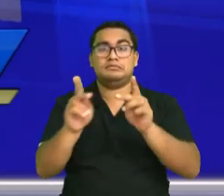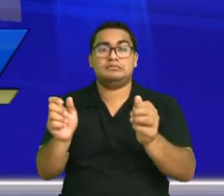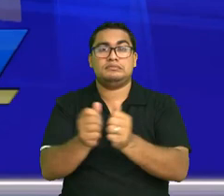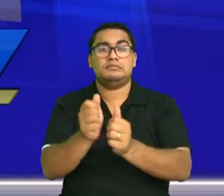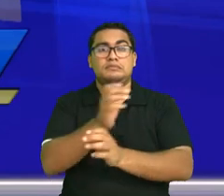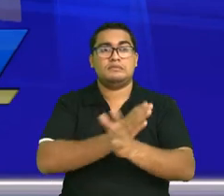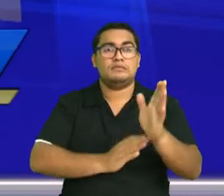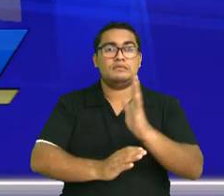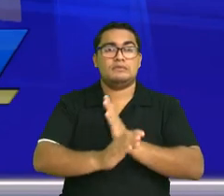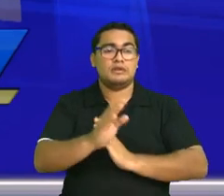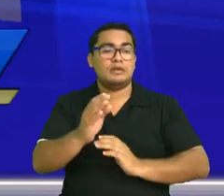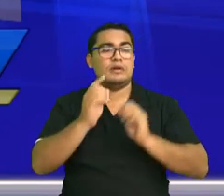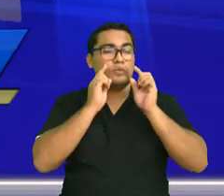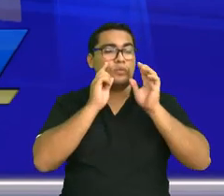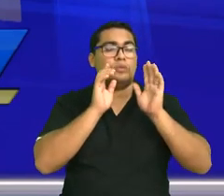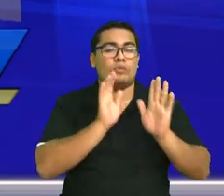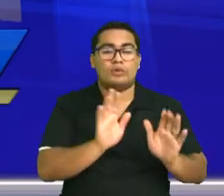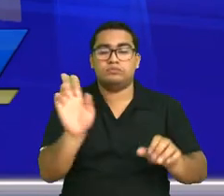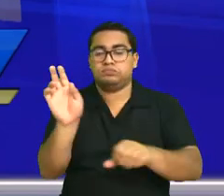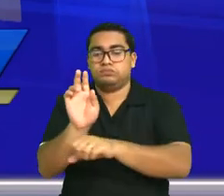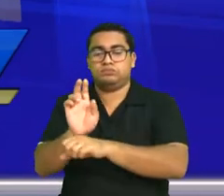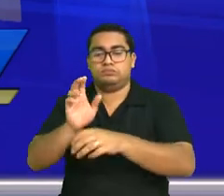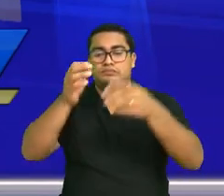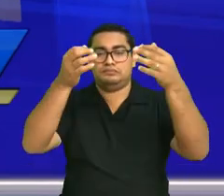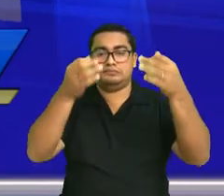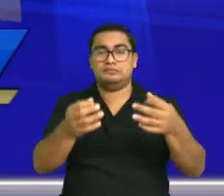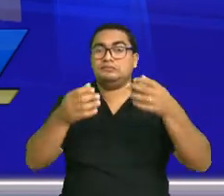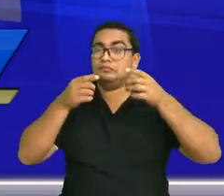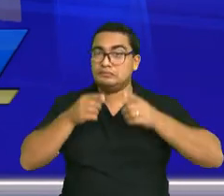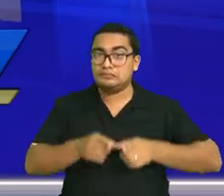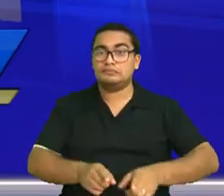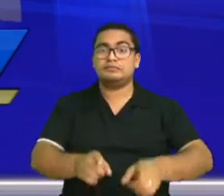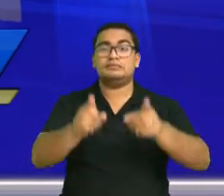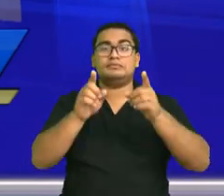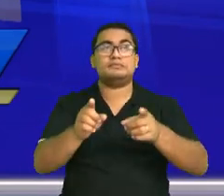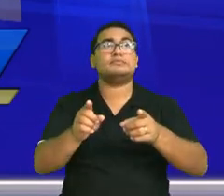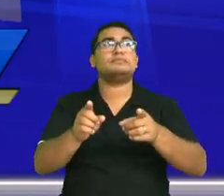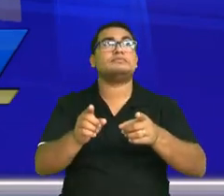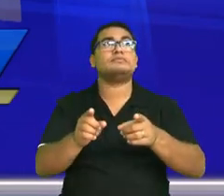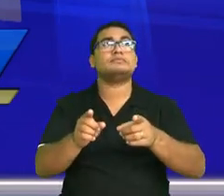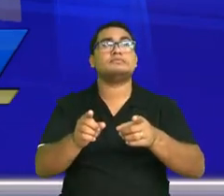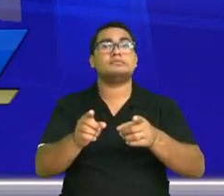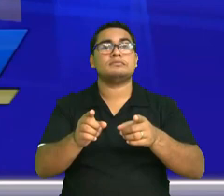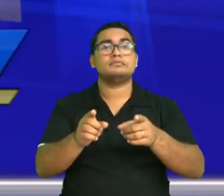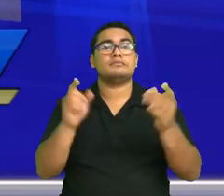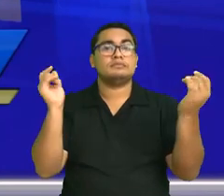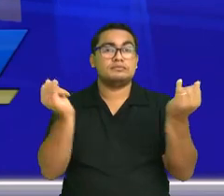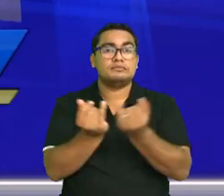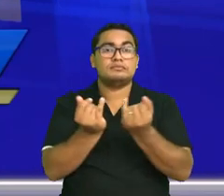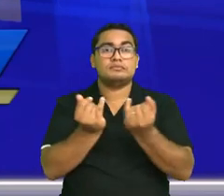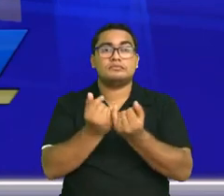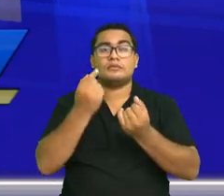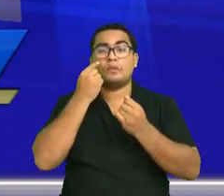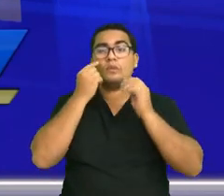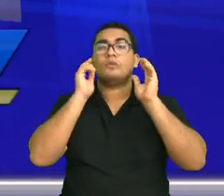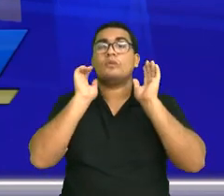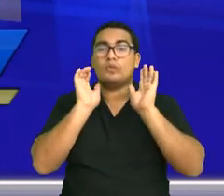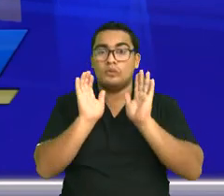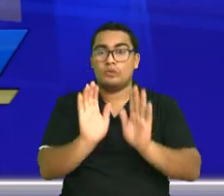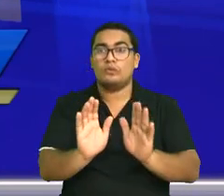discriminación, a la protección, a la dignidad. Y la convención que se